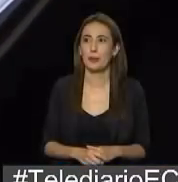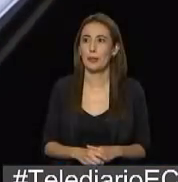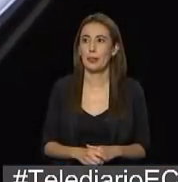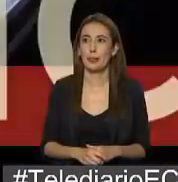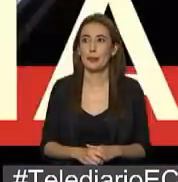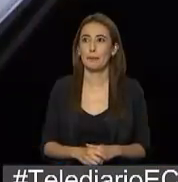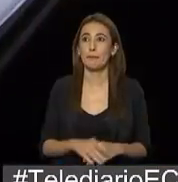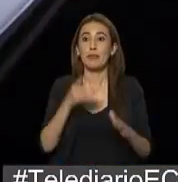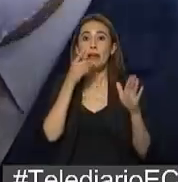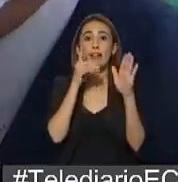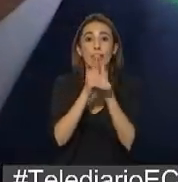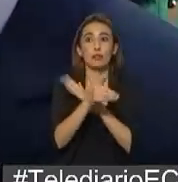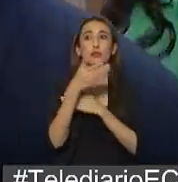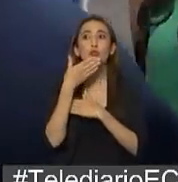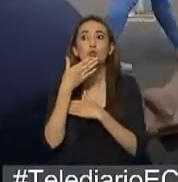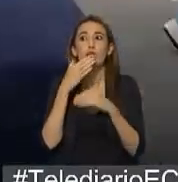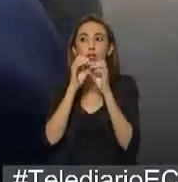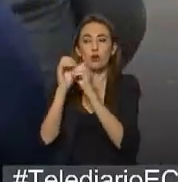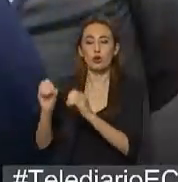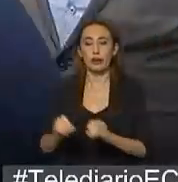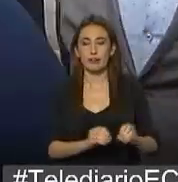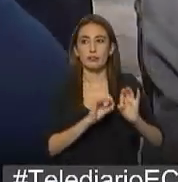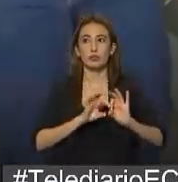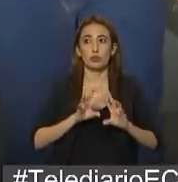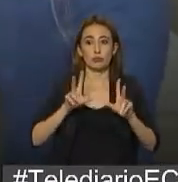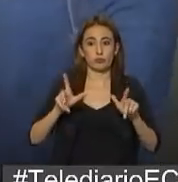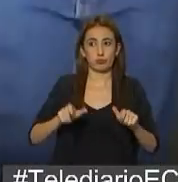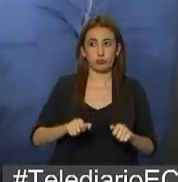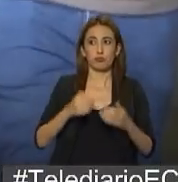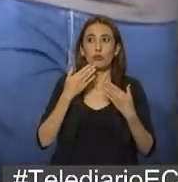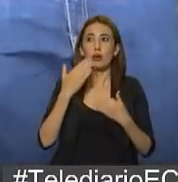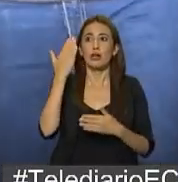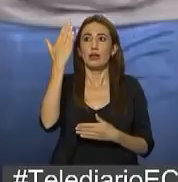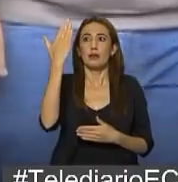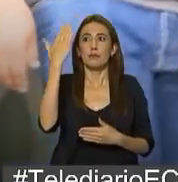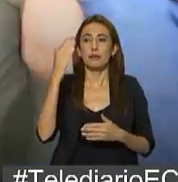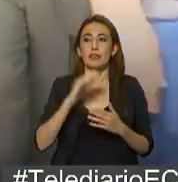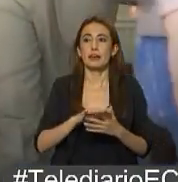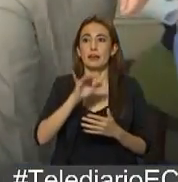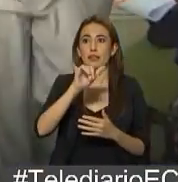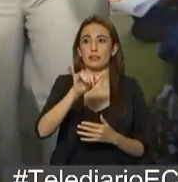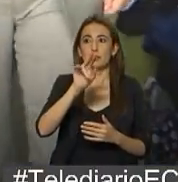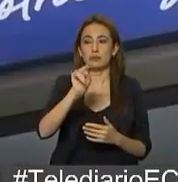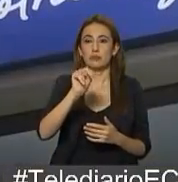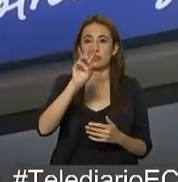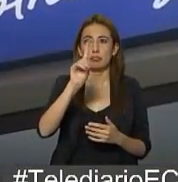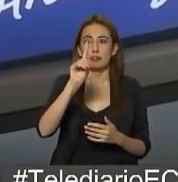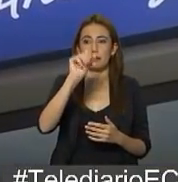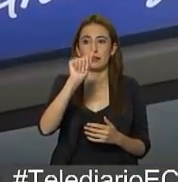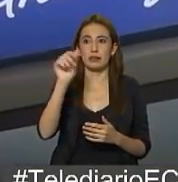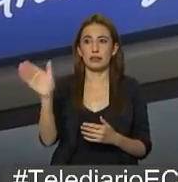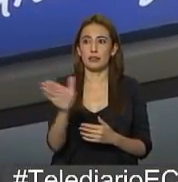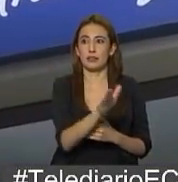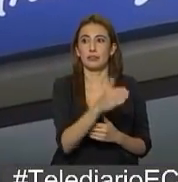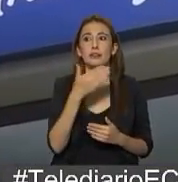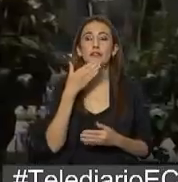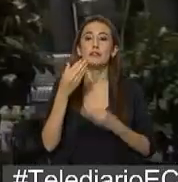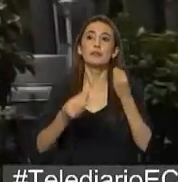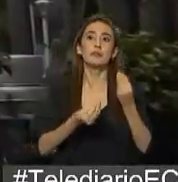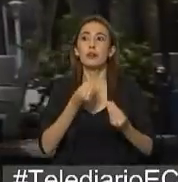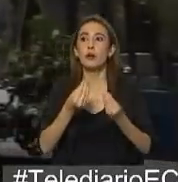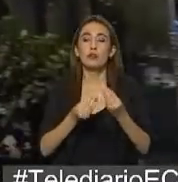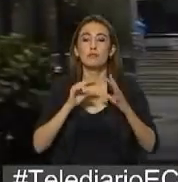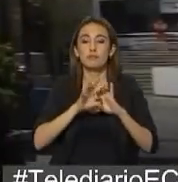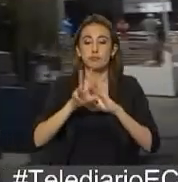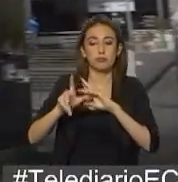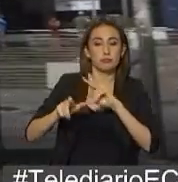Una denuncia por peculado y delincuencia organizada fue presentada en contra del alcalde de Quito, Jorge Yunda, y funcionarios de las empresas de agua potable y obras públicas por los actos